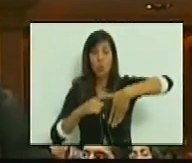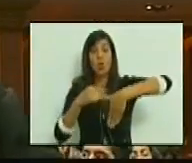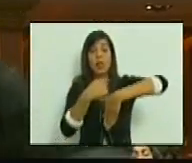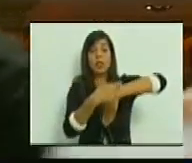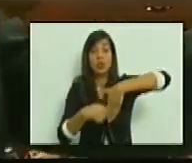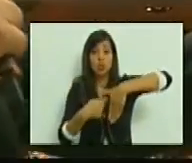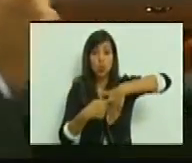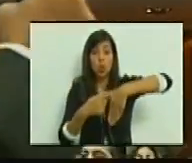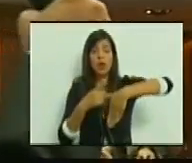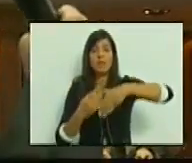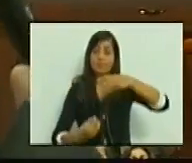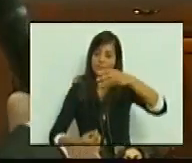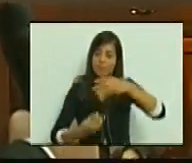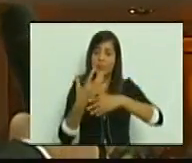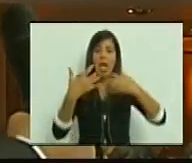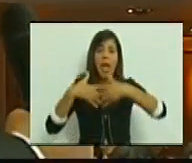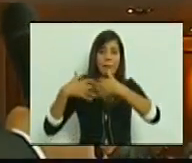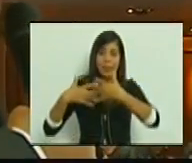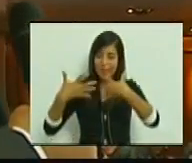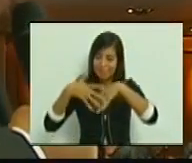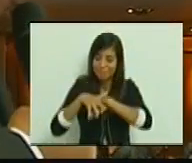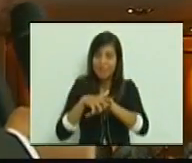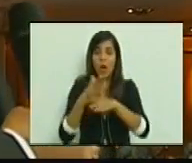matriz de todo este conglomerado.